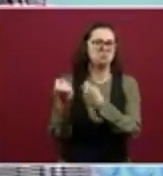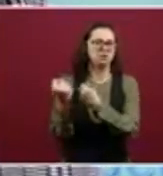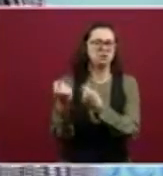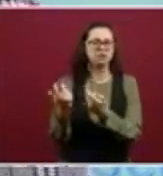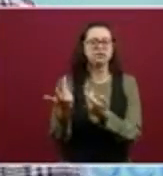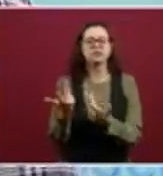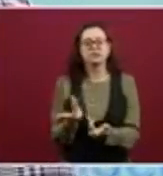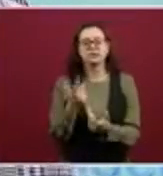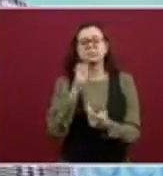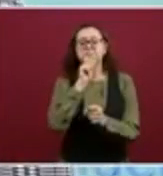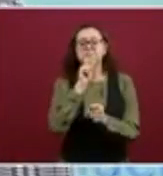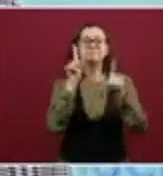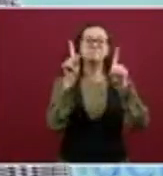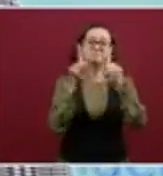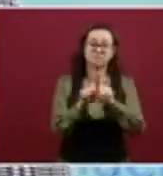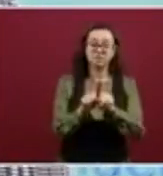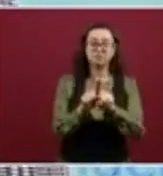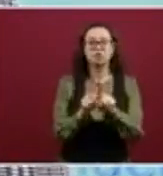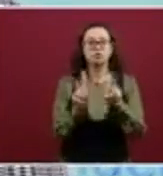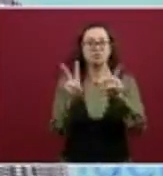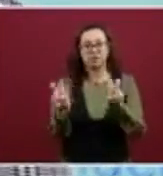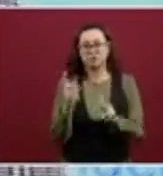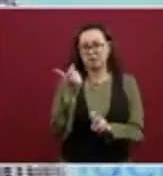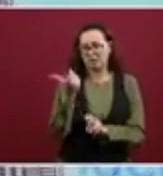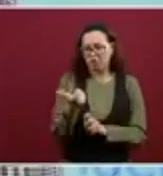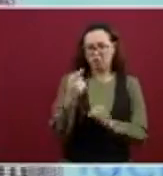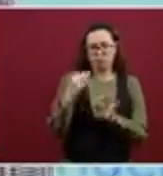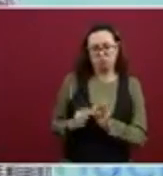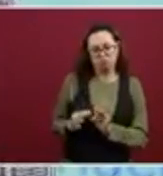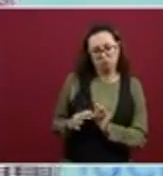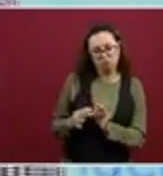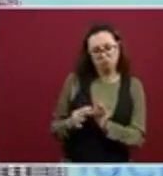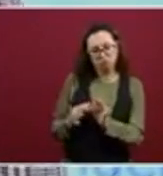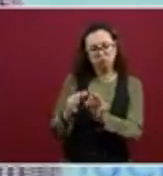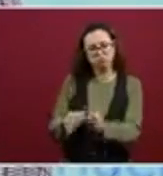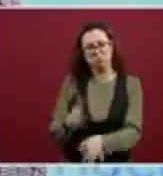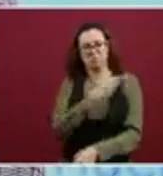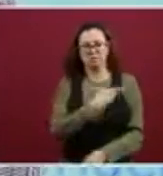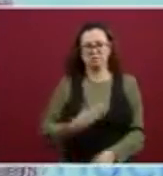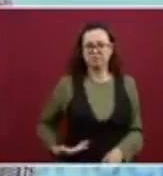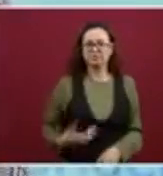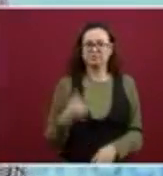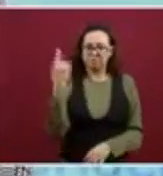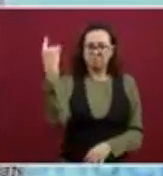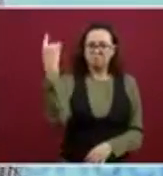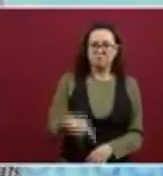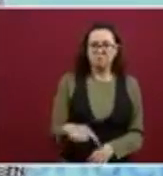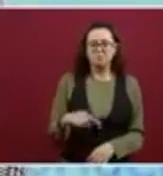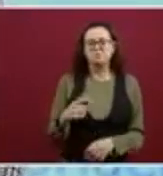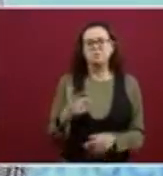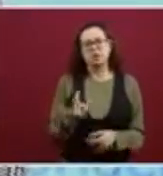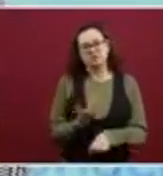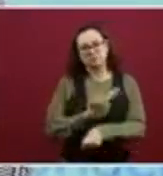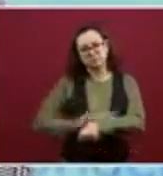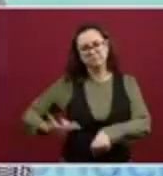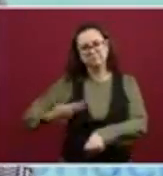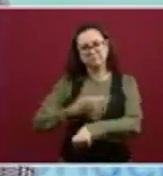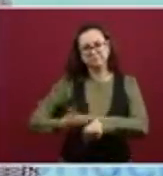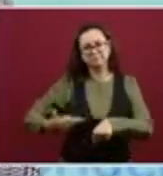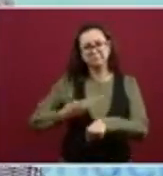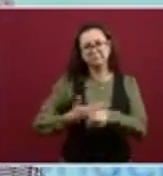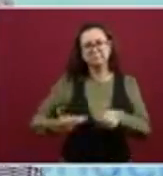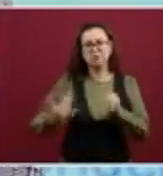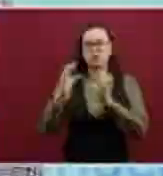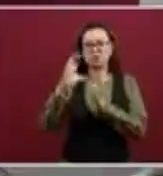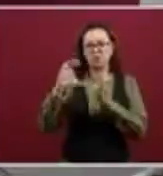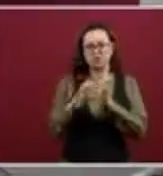También controvierte el principio de rectoría económica, porque es una atribución del Ejecutivo y que está regulado este principio, como señalamos, por el Código